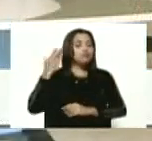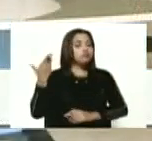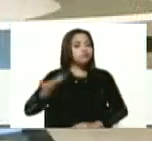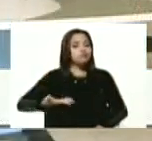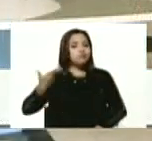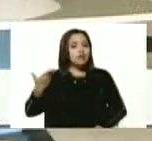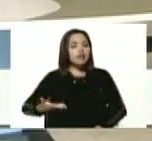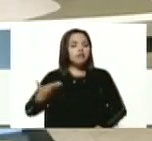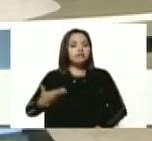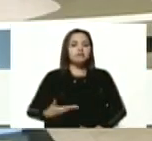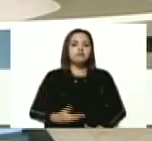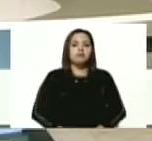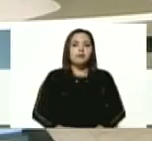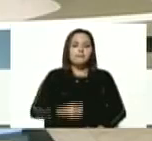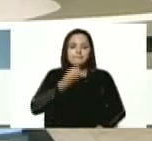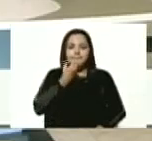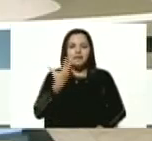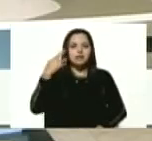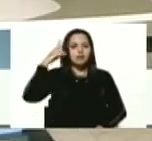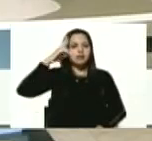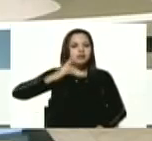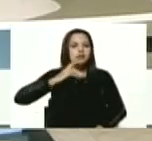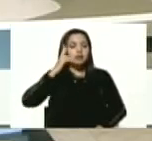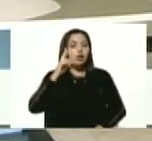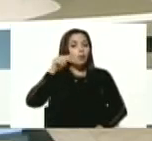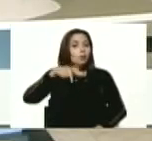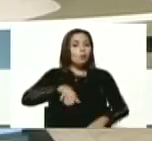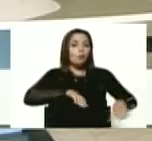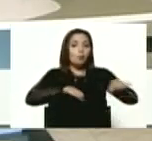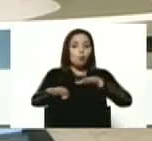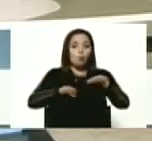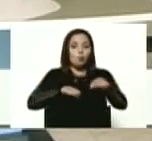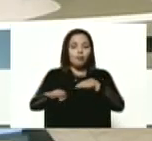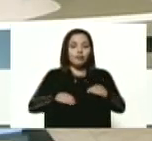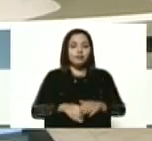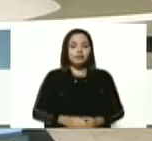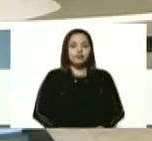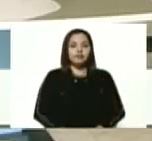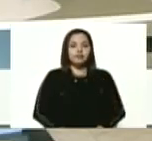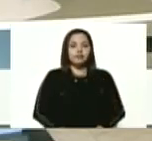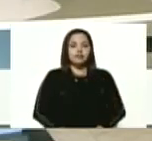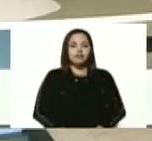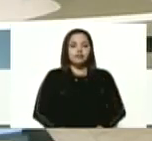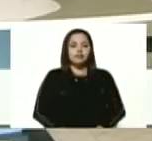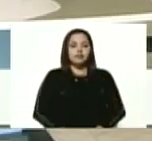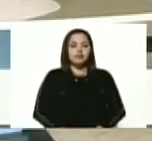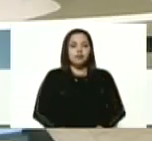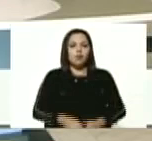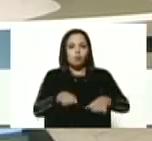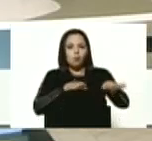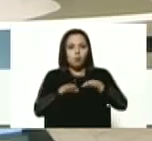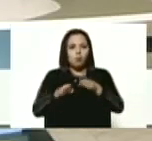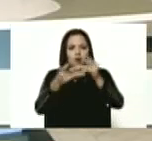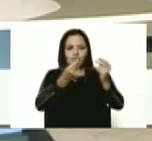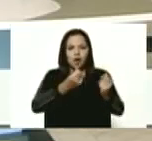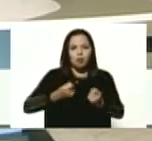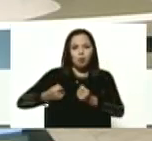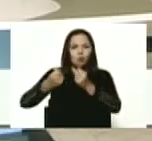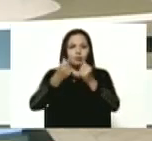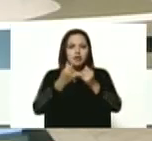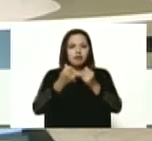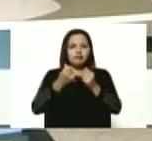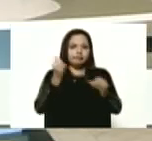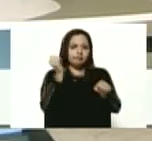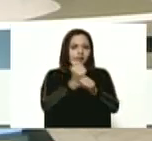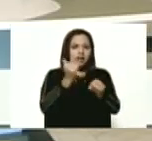esta reflexión hermosa. Estamos en jueves de economía productiva. Tenemos muchas